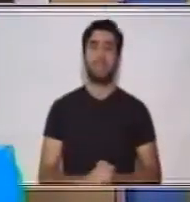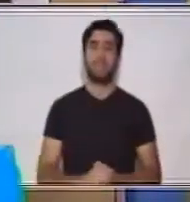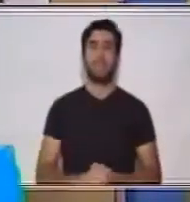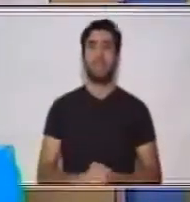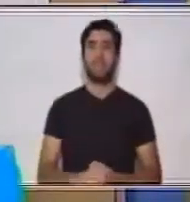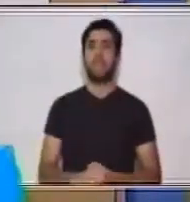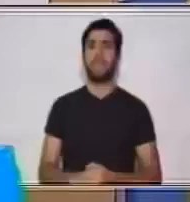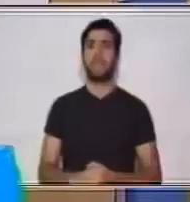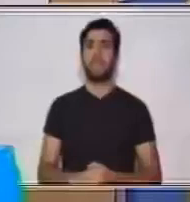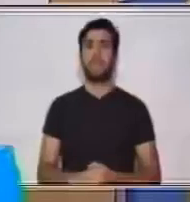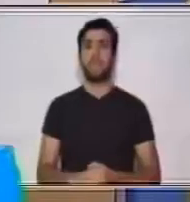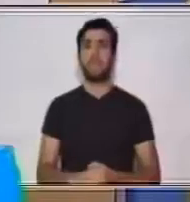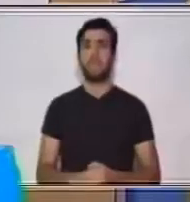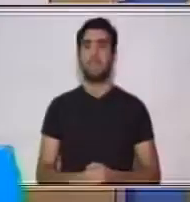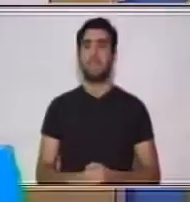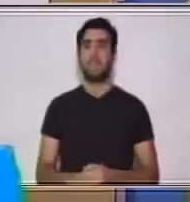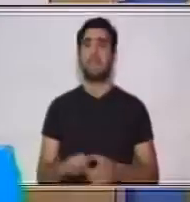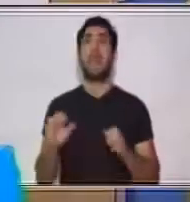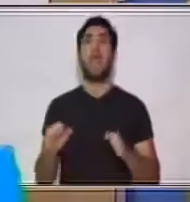coloco